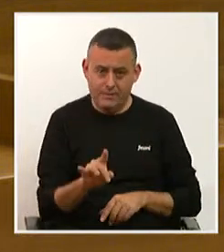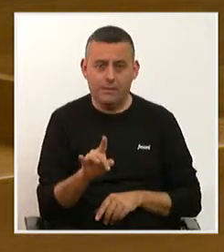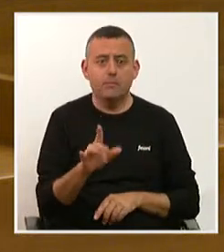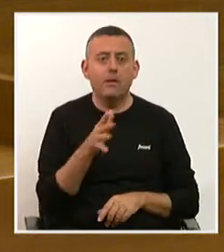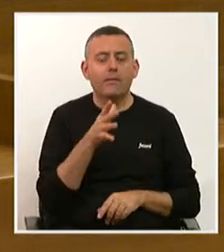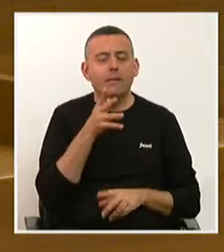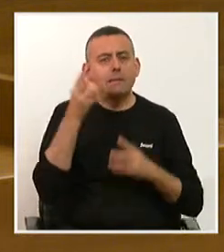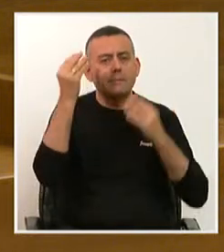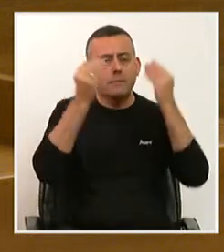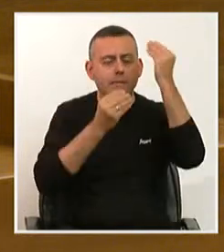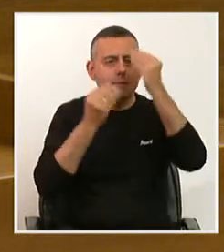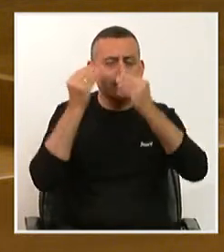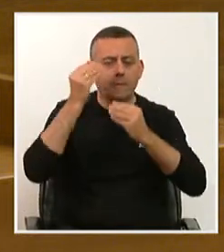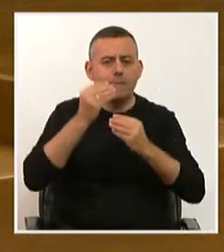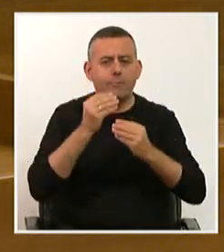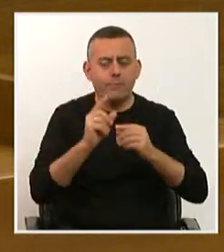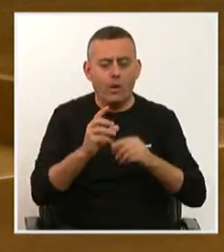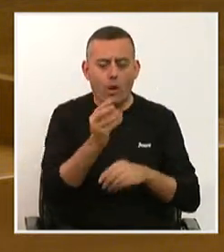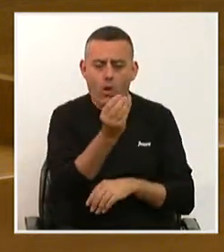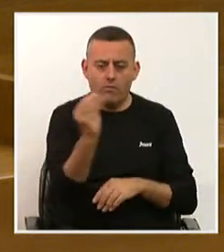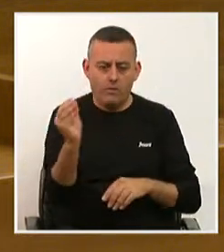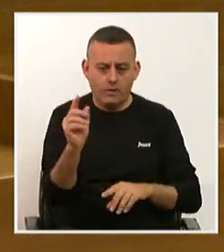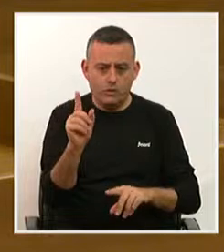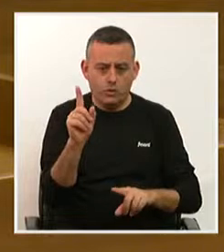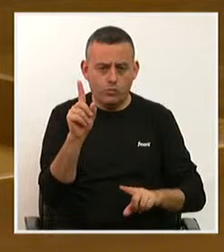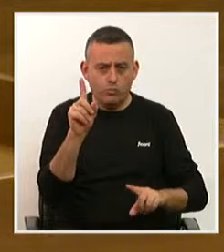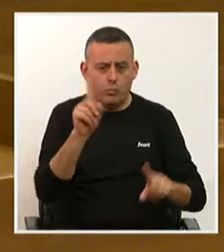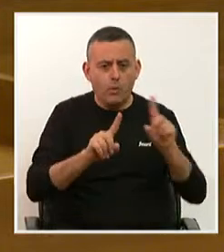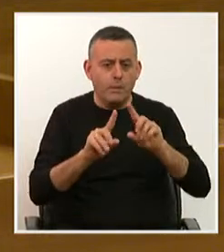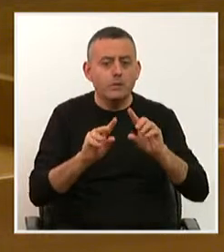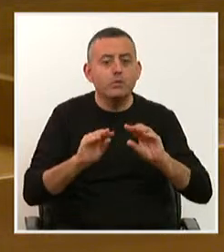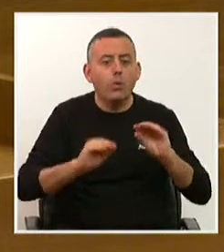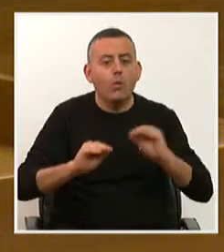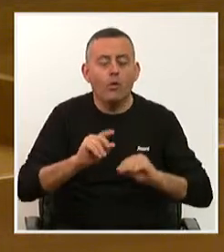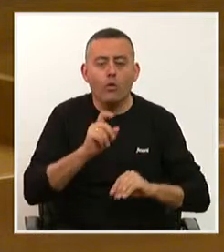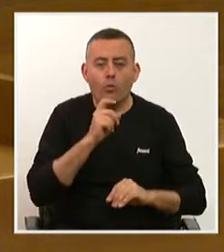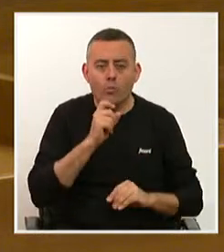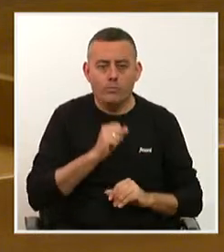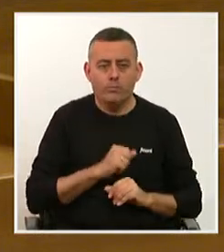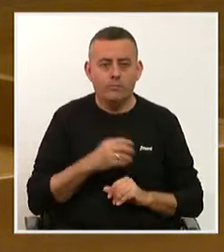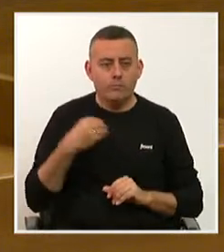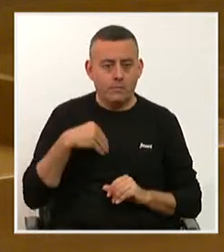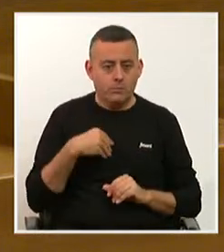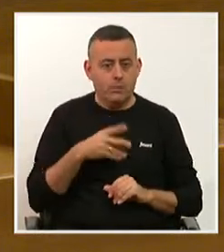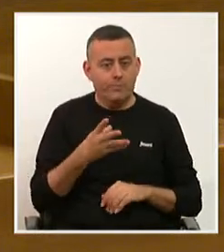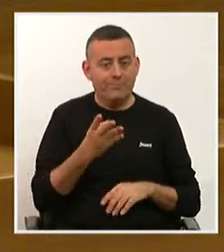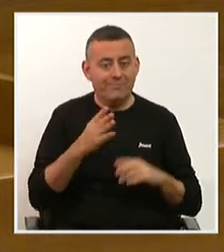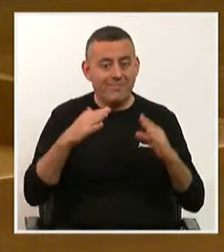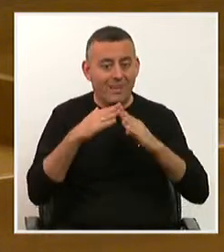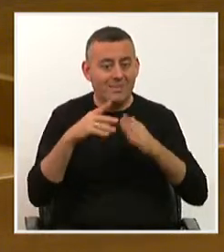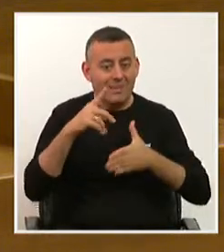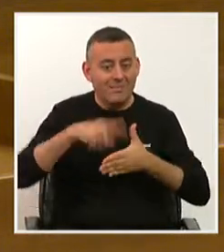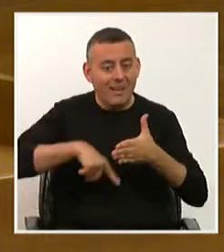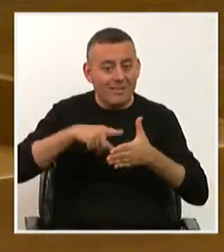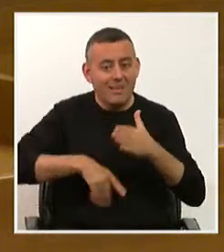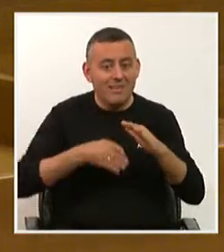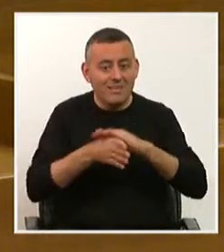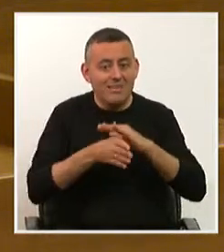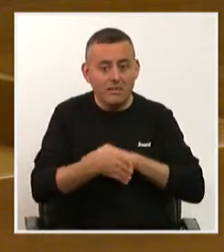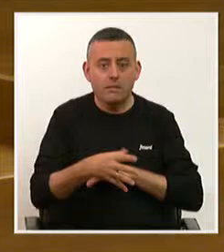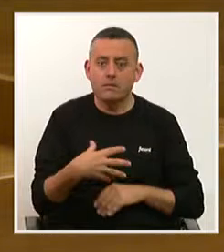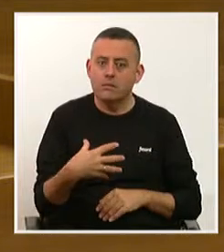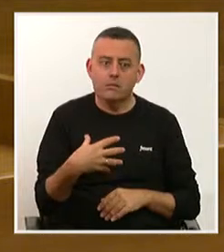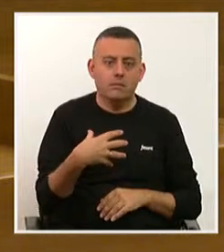solar de laud Ela de habit una gener